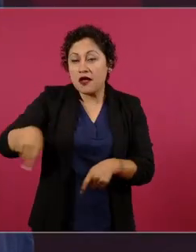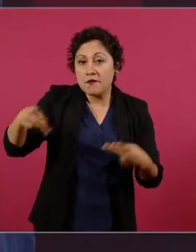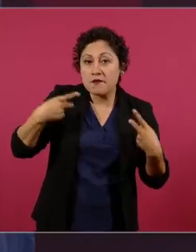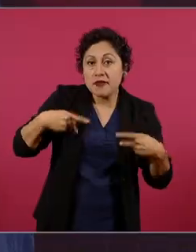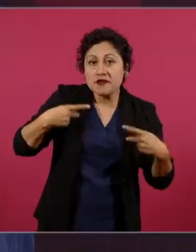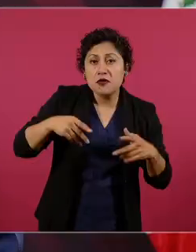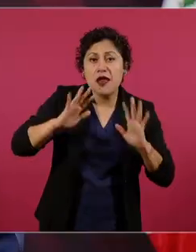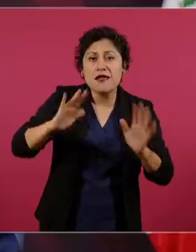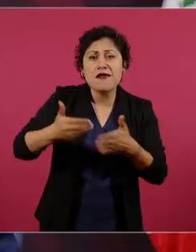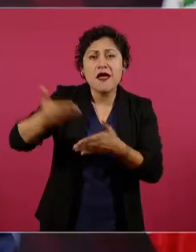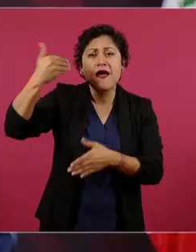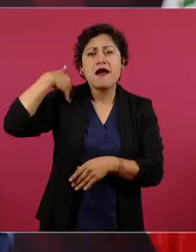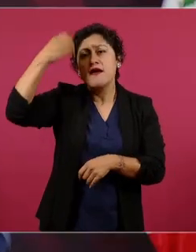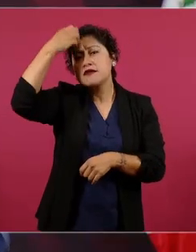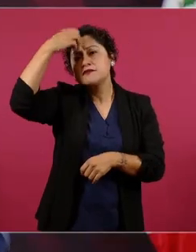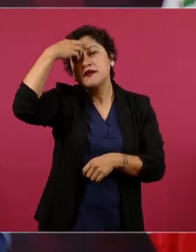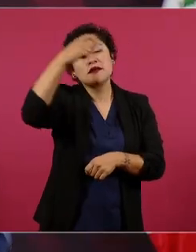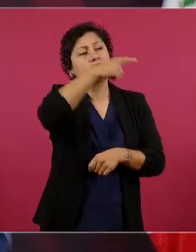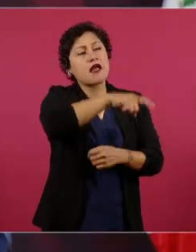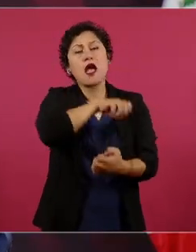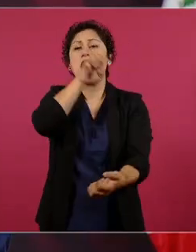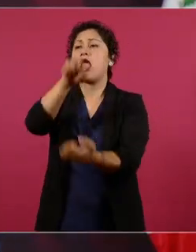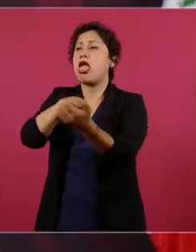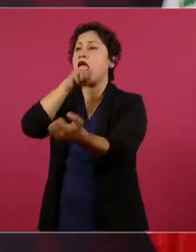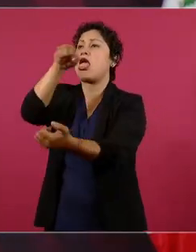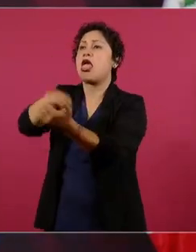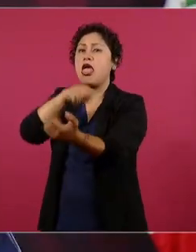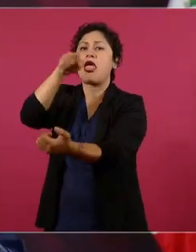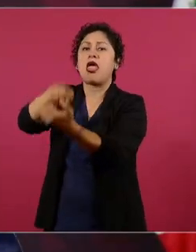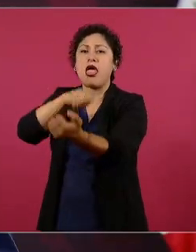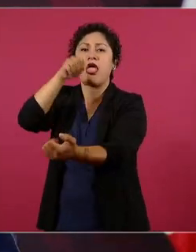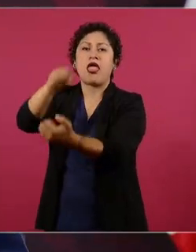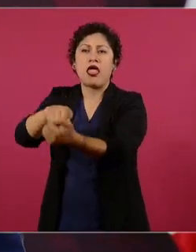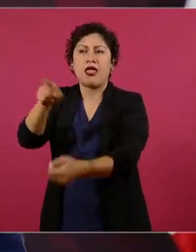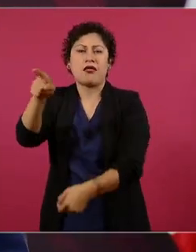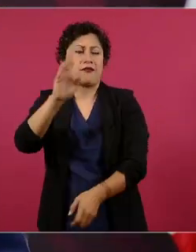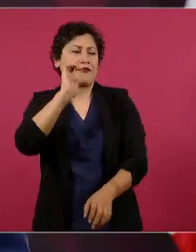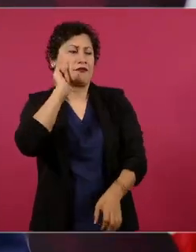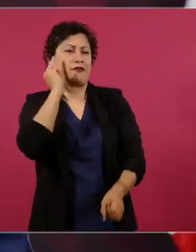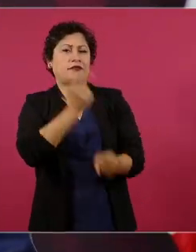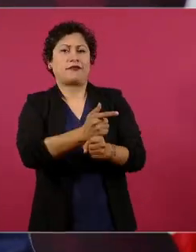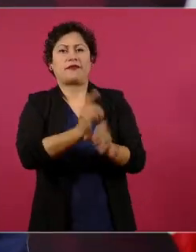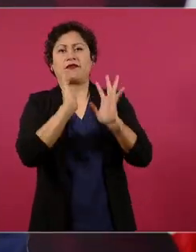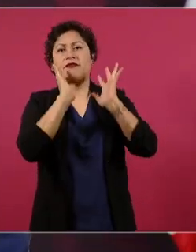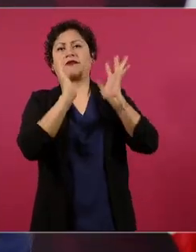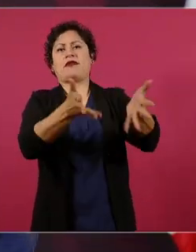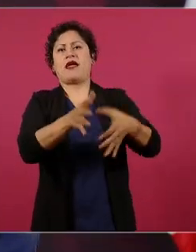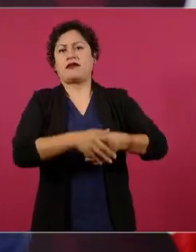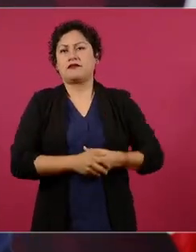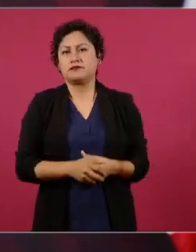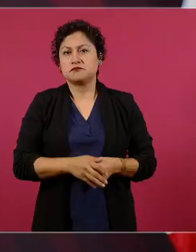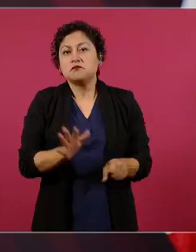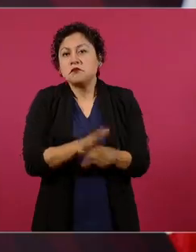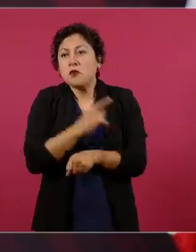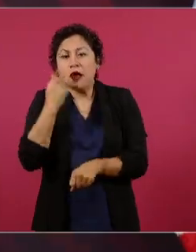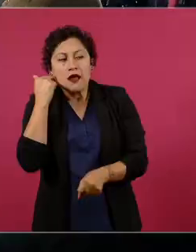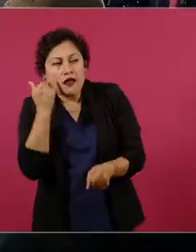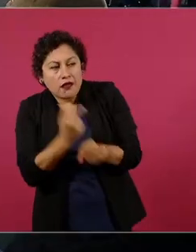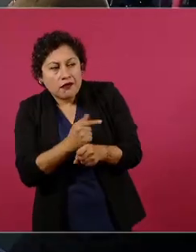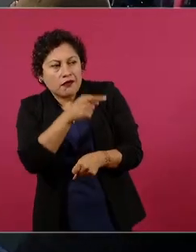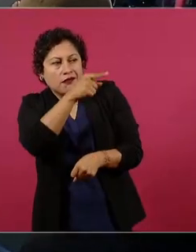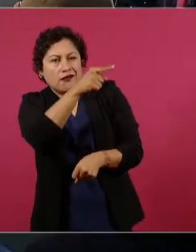no nos quieren, porque ese es el fondo. ustedes son clasistas,